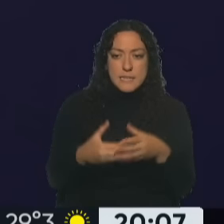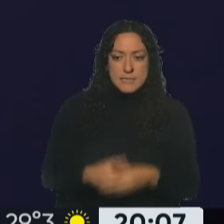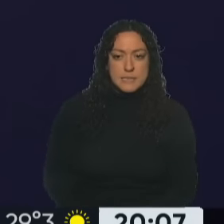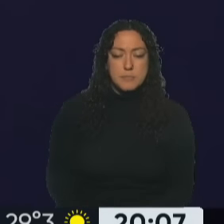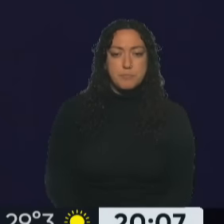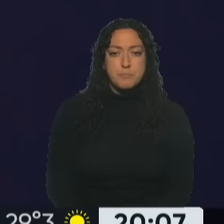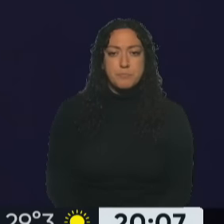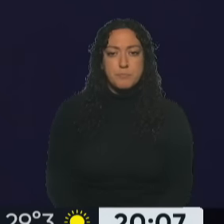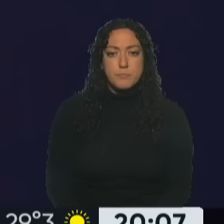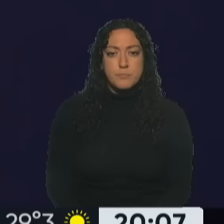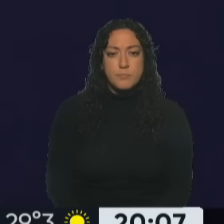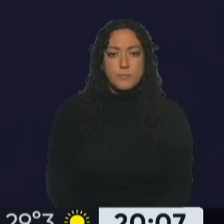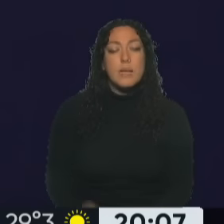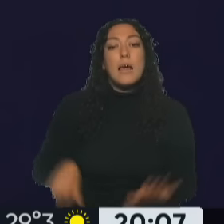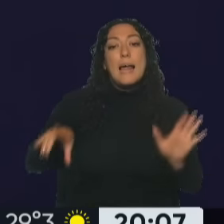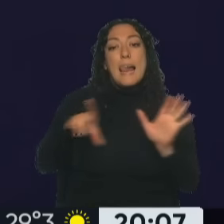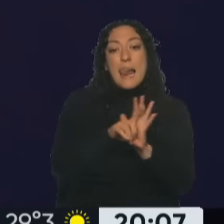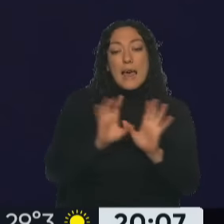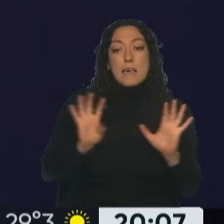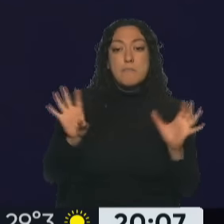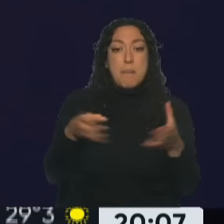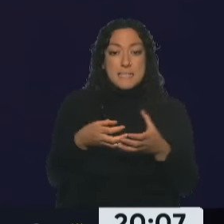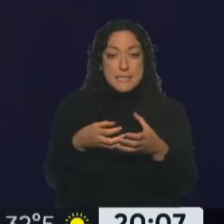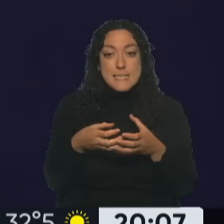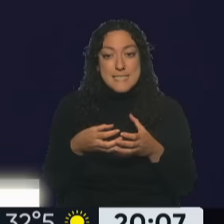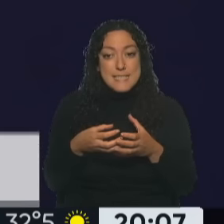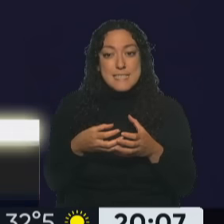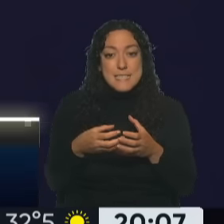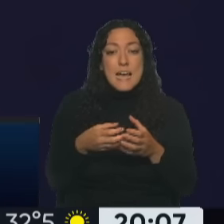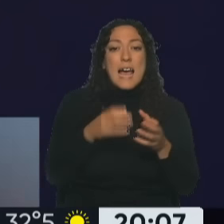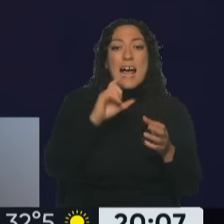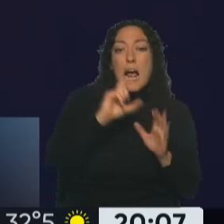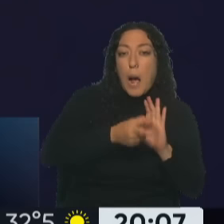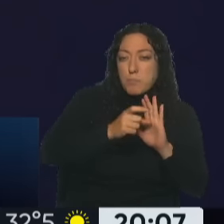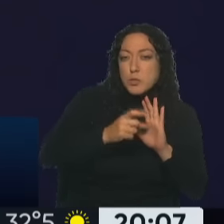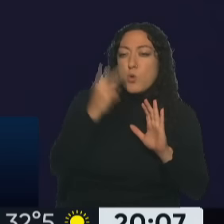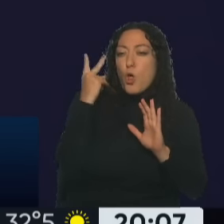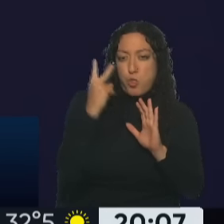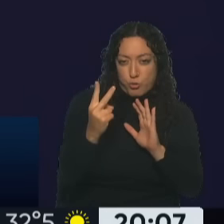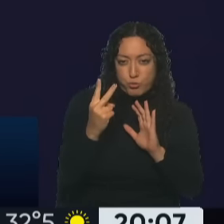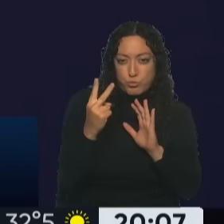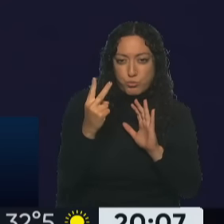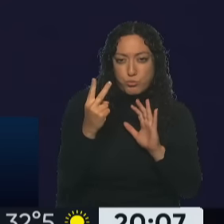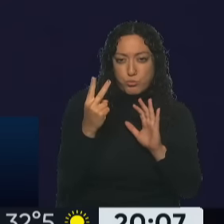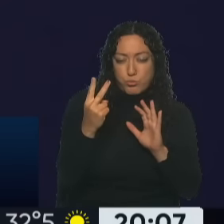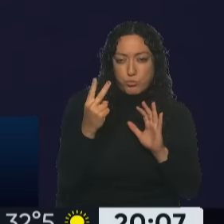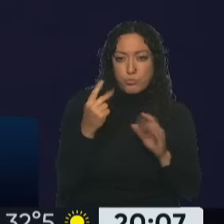bases la ley de bases cuenta con dos capítulos digamos bien